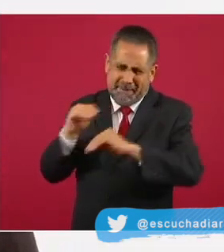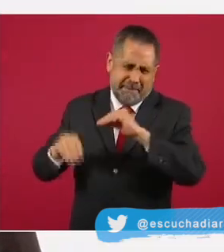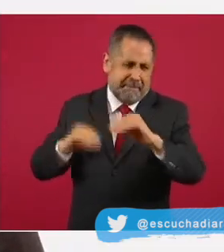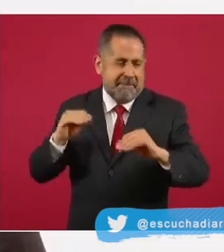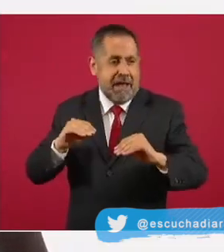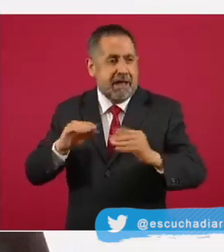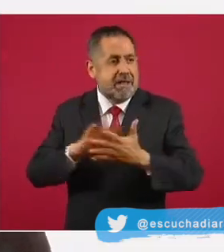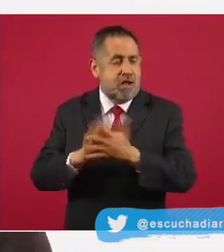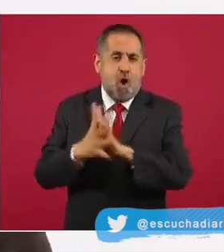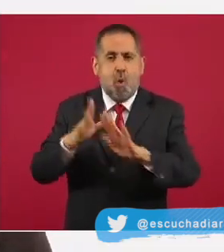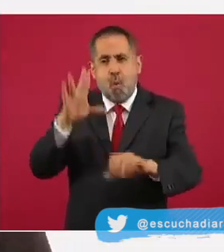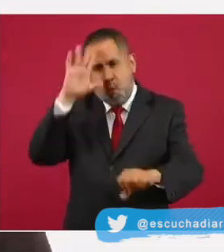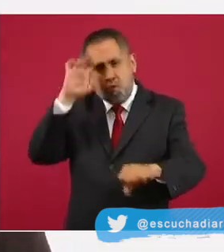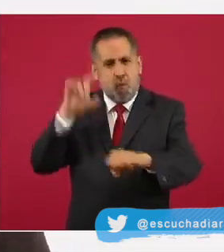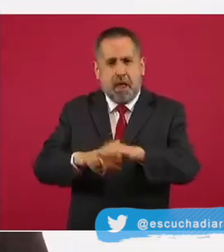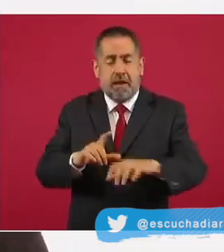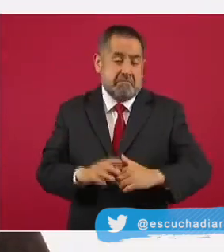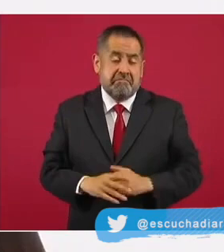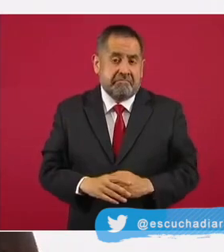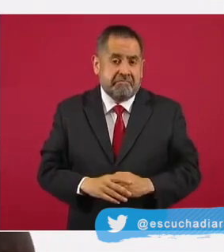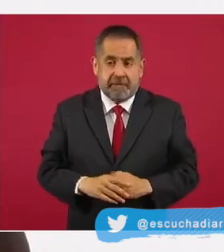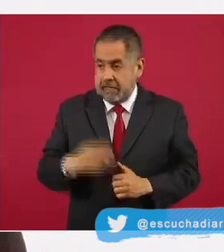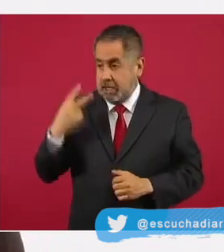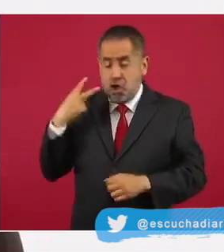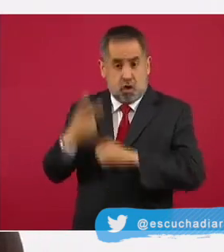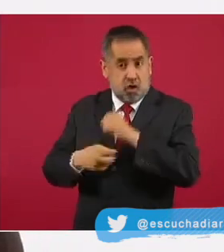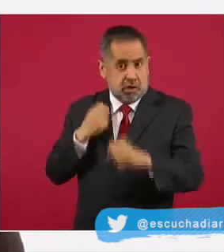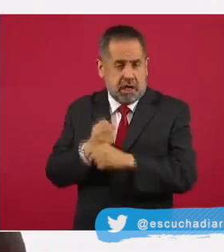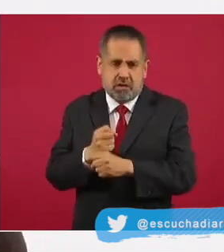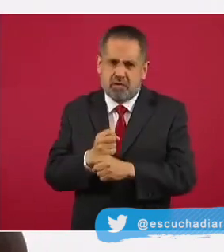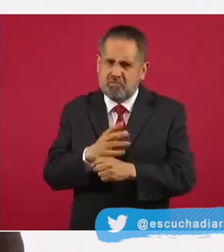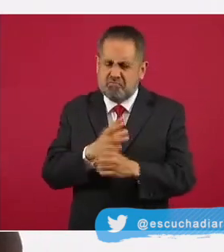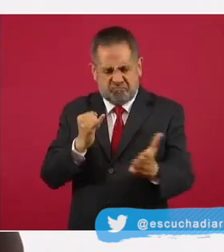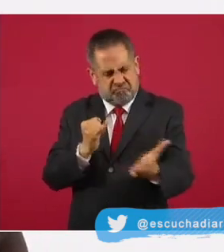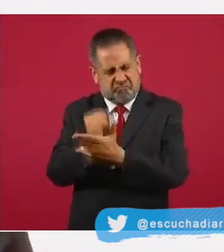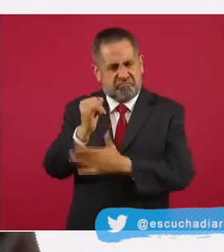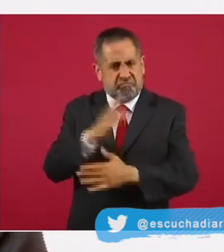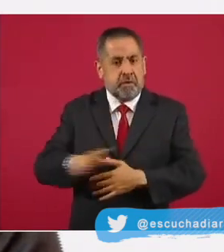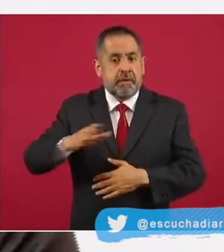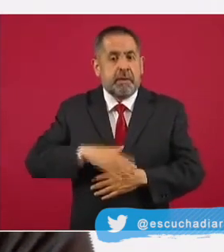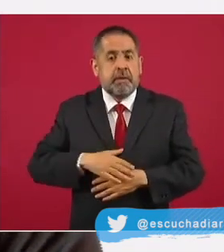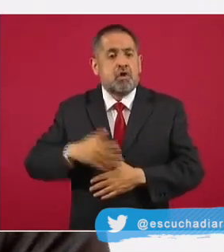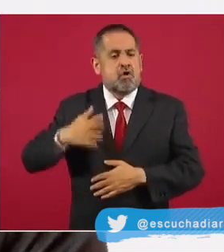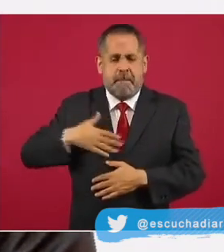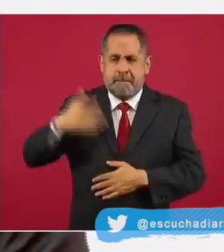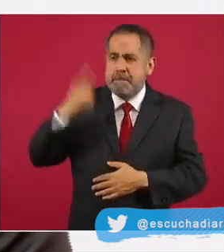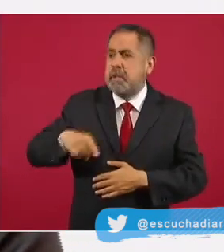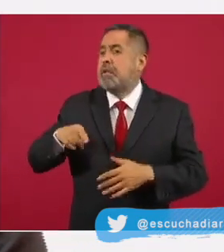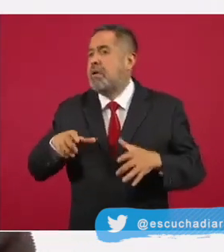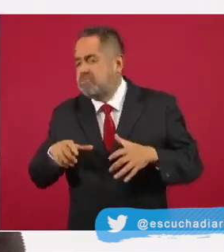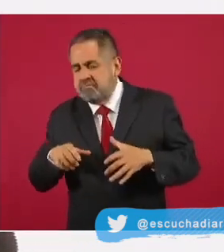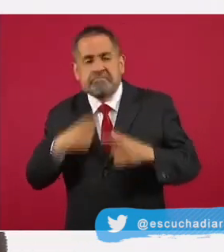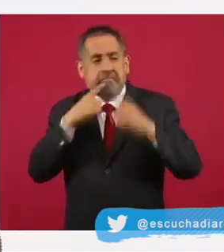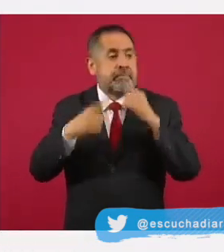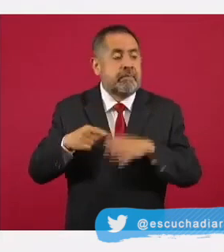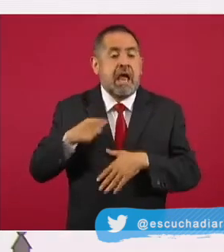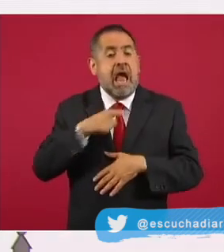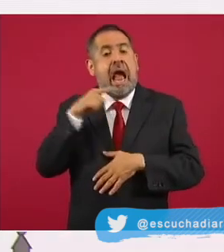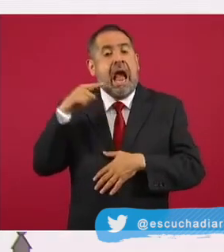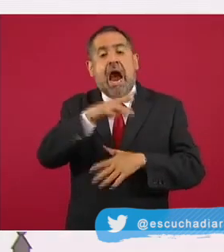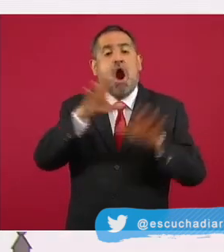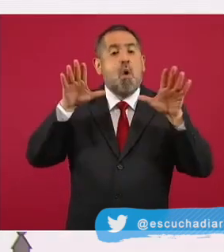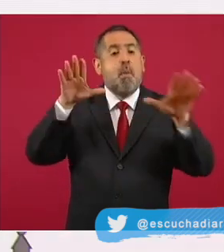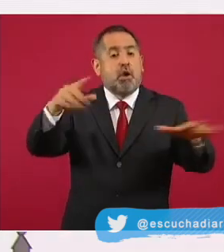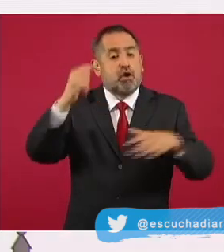años tomamos decisiones trascendentes. Por mandato popular cancelamos el proyecto del aeropuerto de